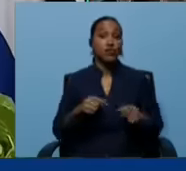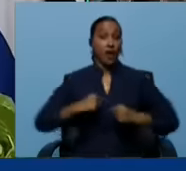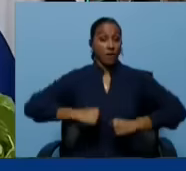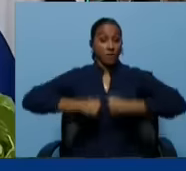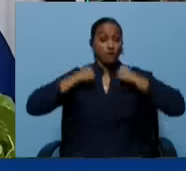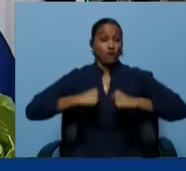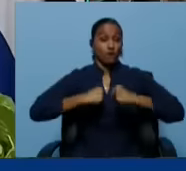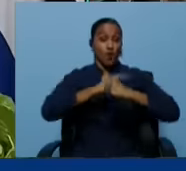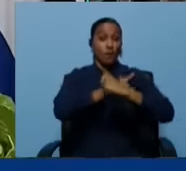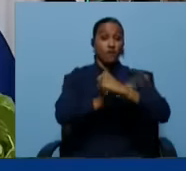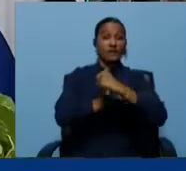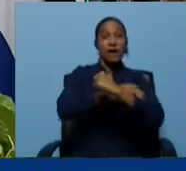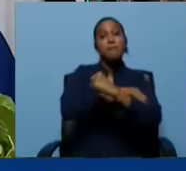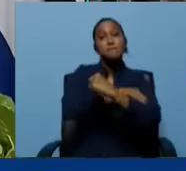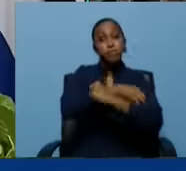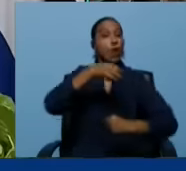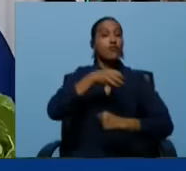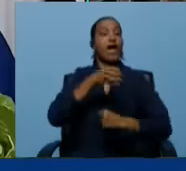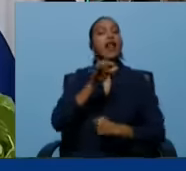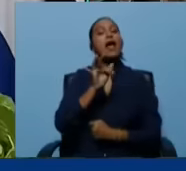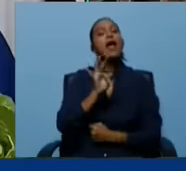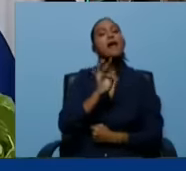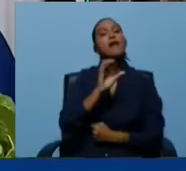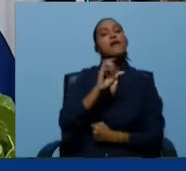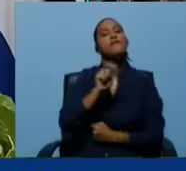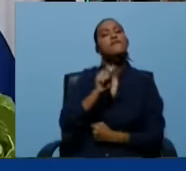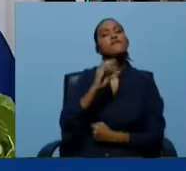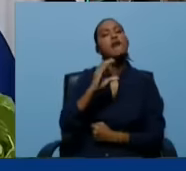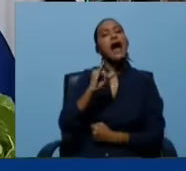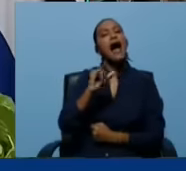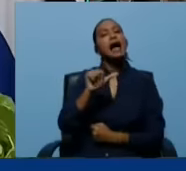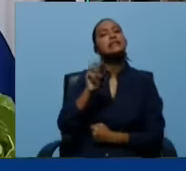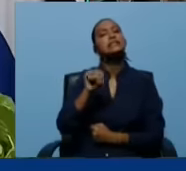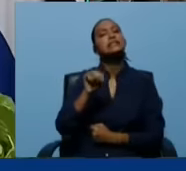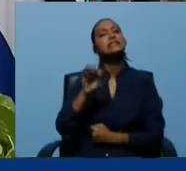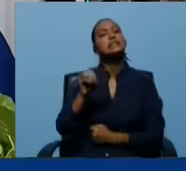porque se convirtieron las potencias europeas